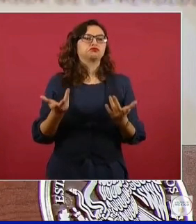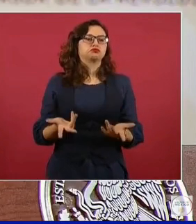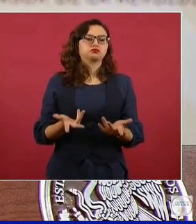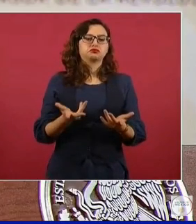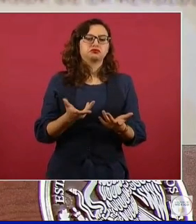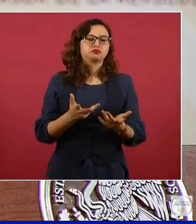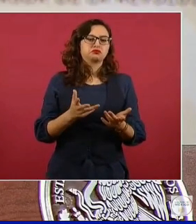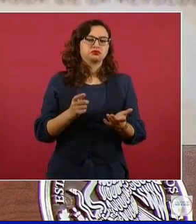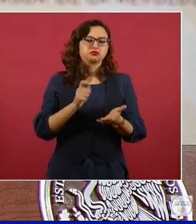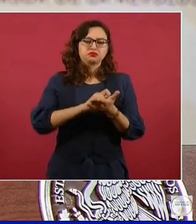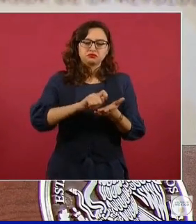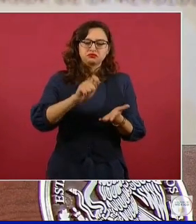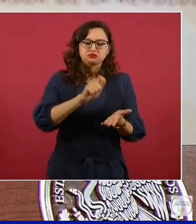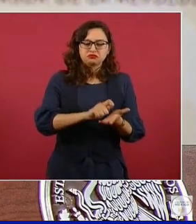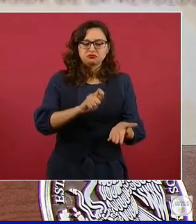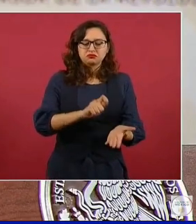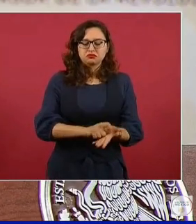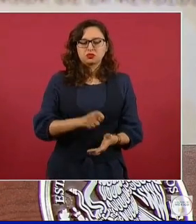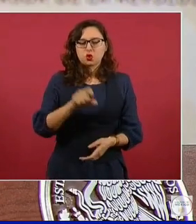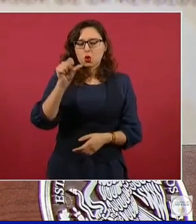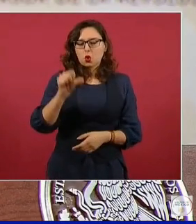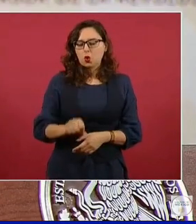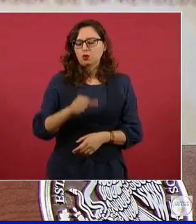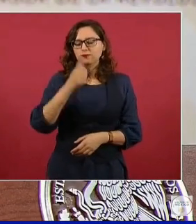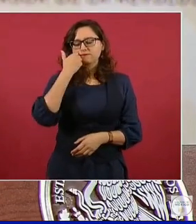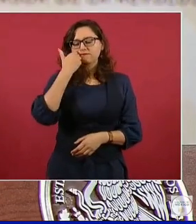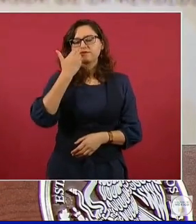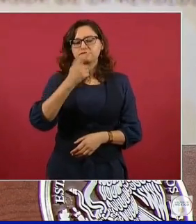es un homenaje a él,